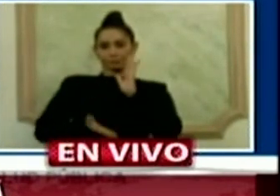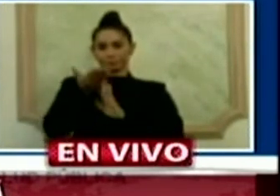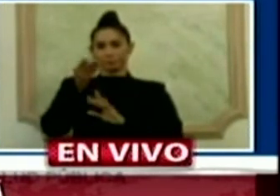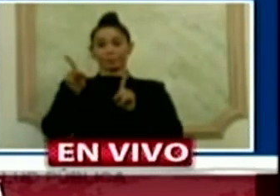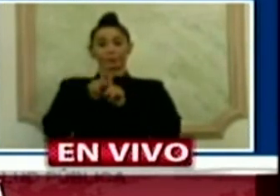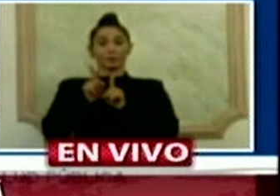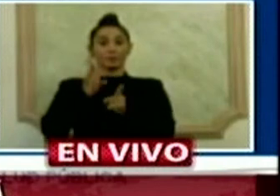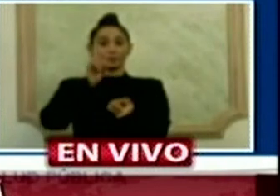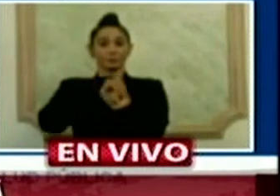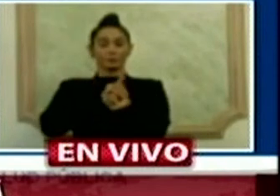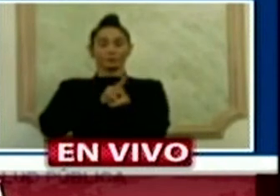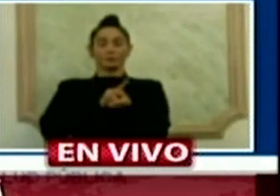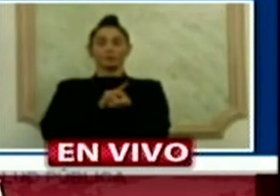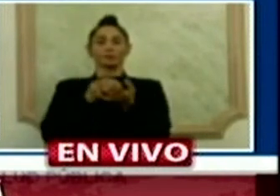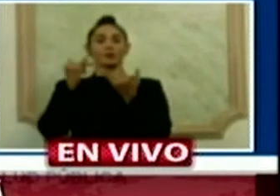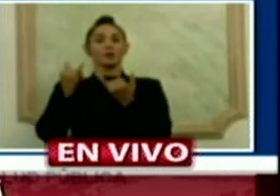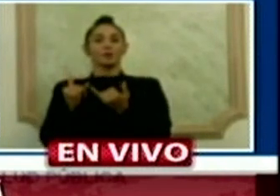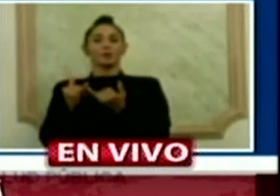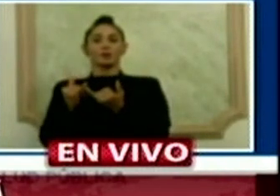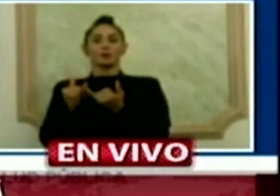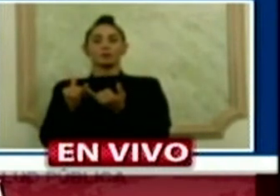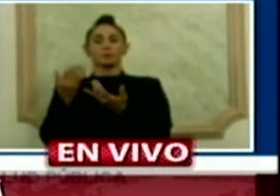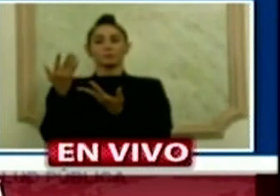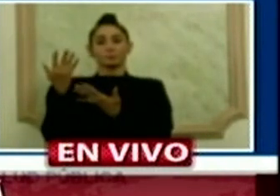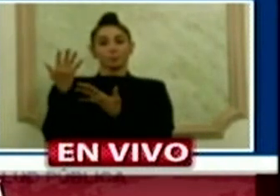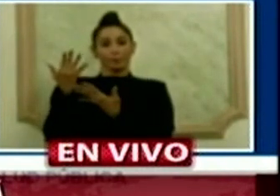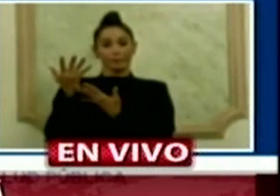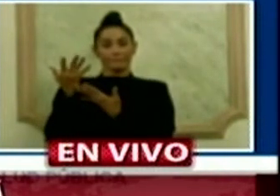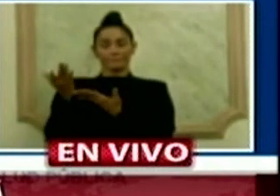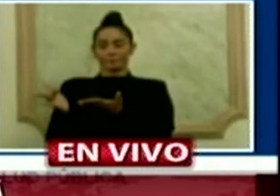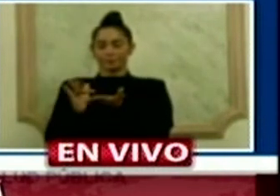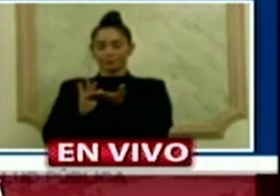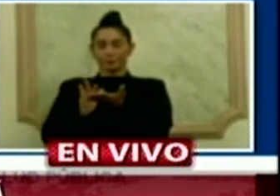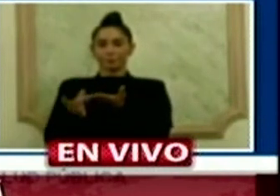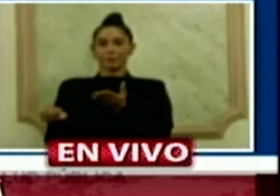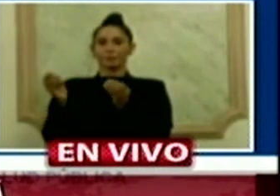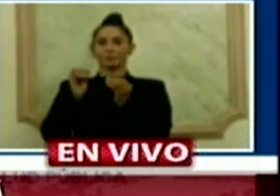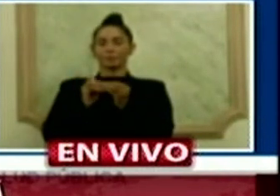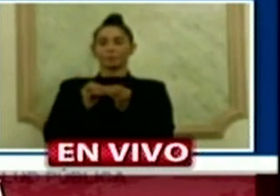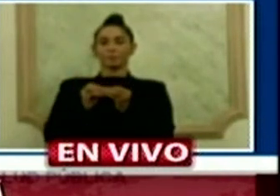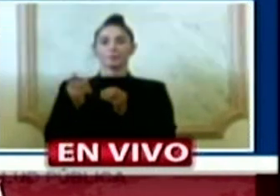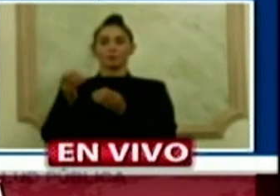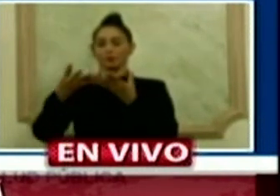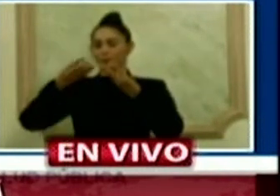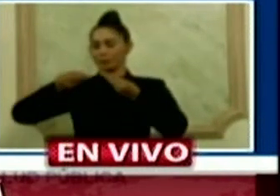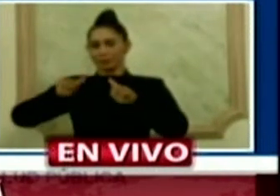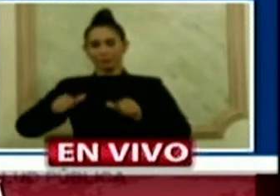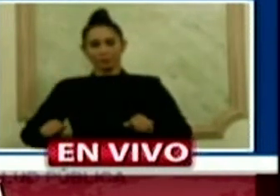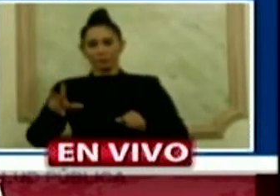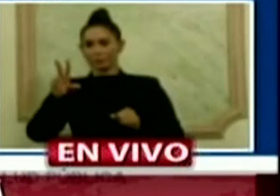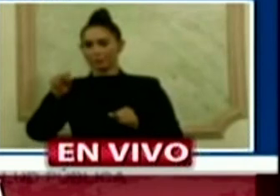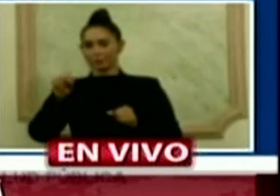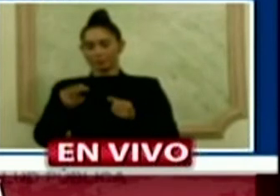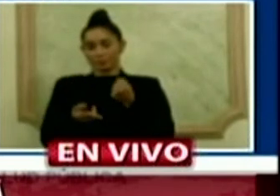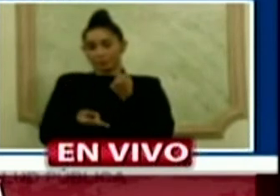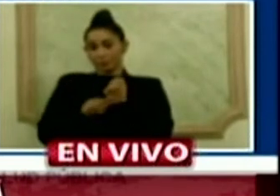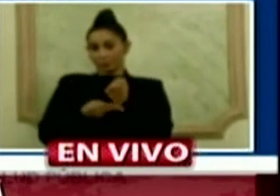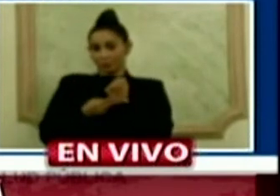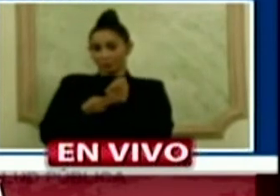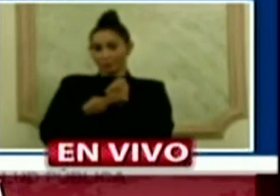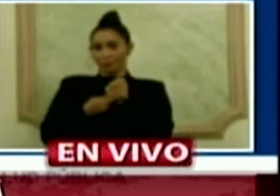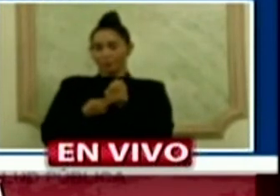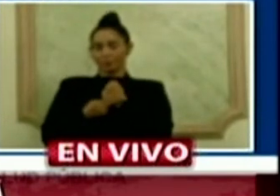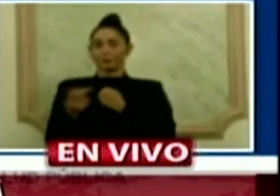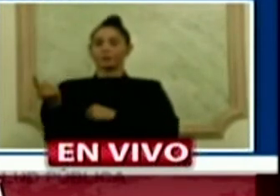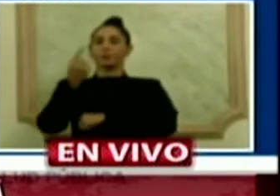Se hicieron los pedidos para garantizar el suministro continuo con una reserva mínima de 3 meses.